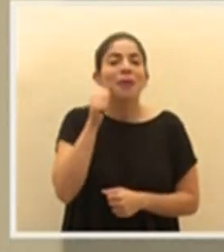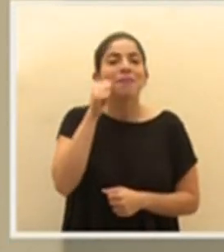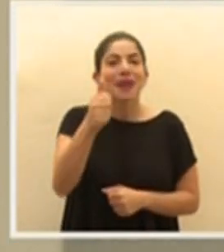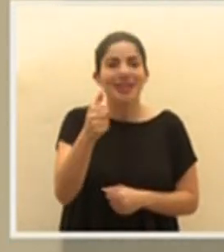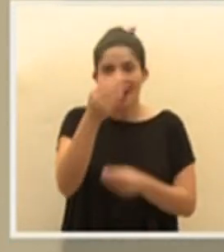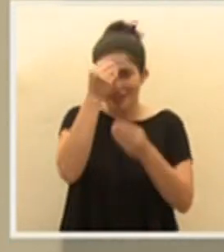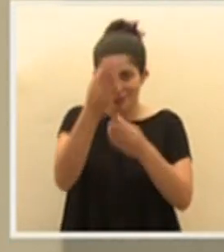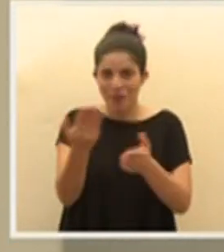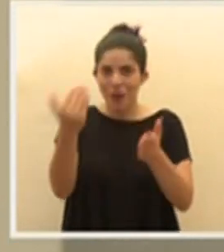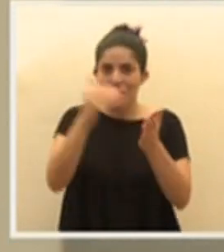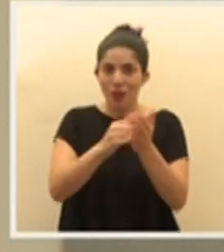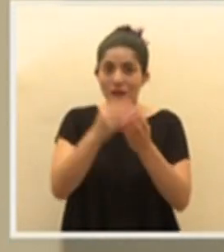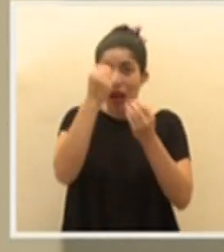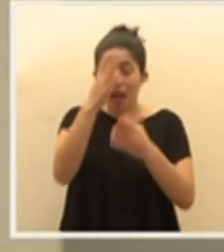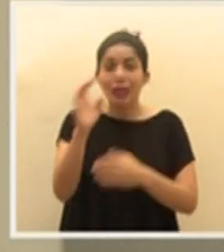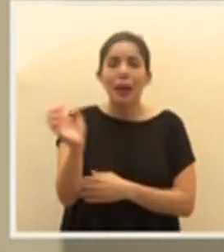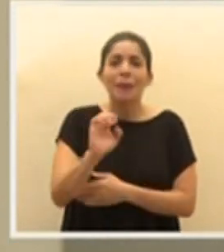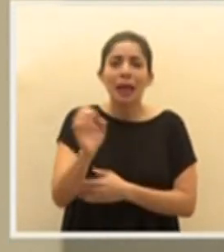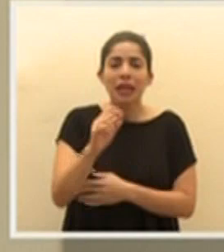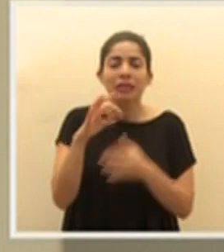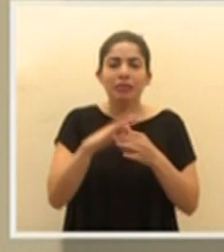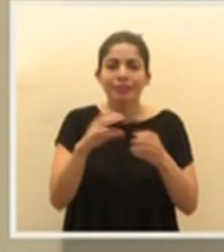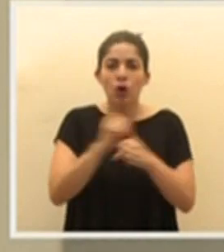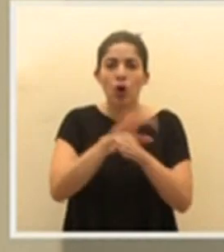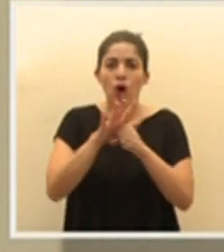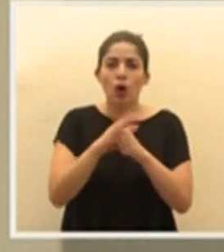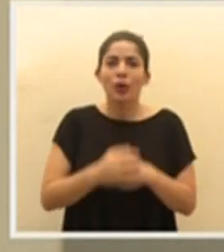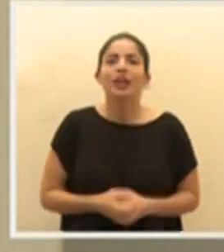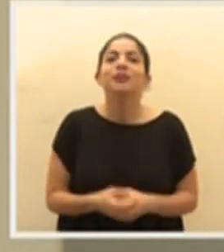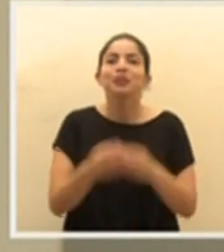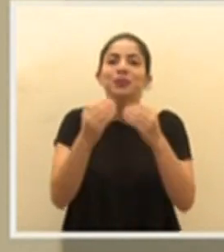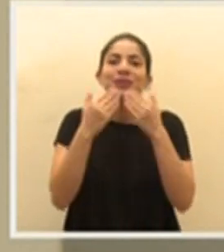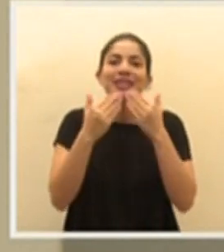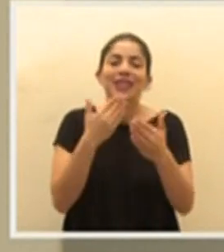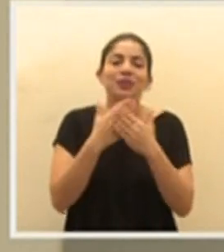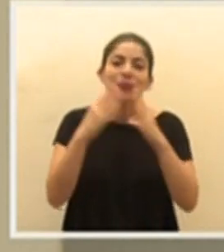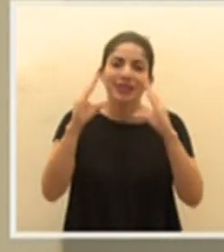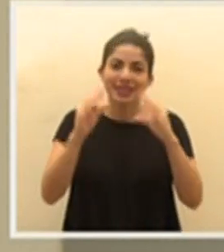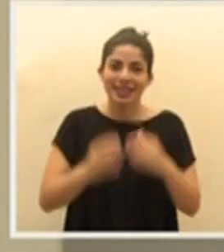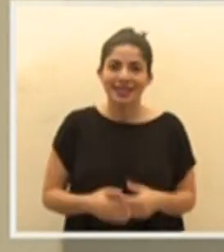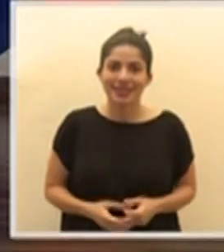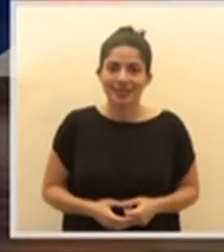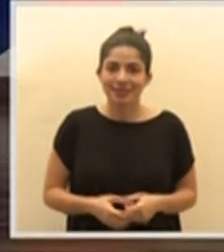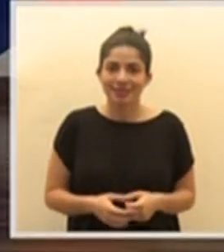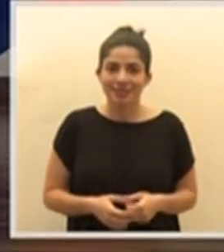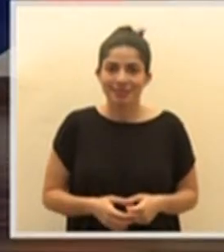con un reporte más de la atención de la emergencia por el COVID-19. Muchas gracias, muy buenas tardes.